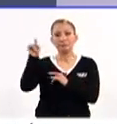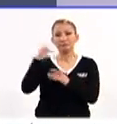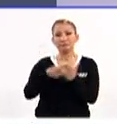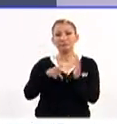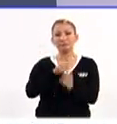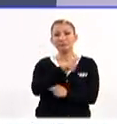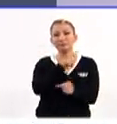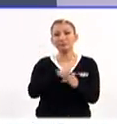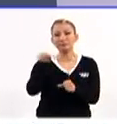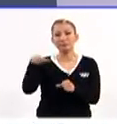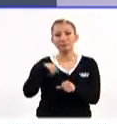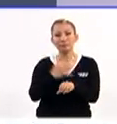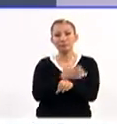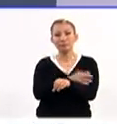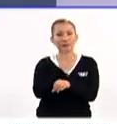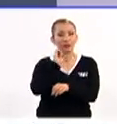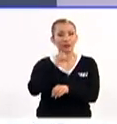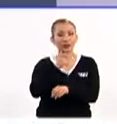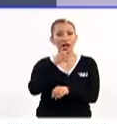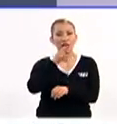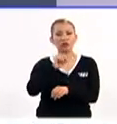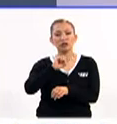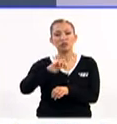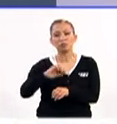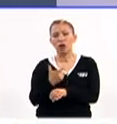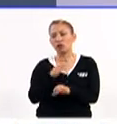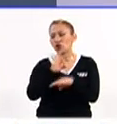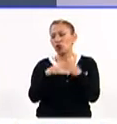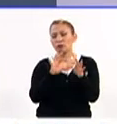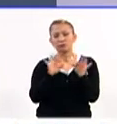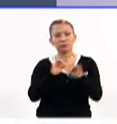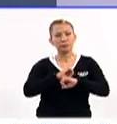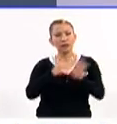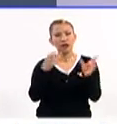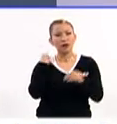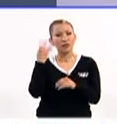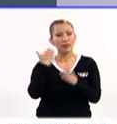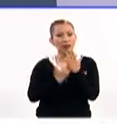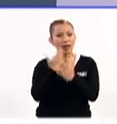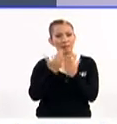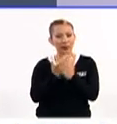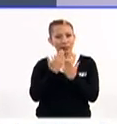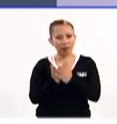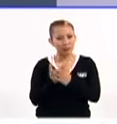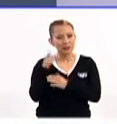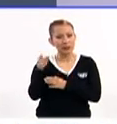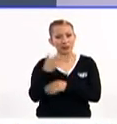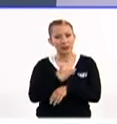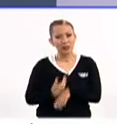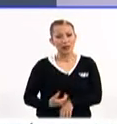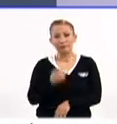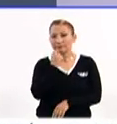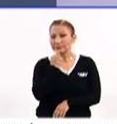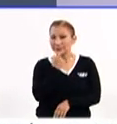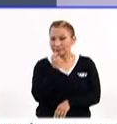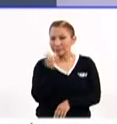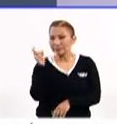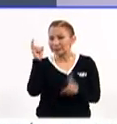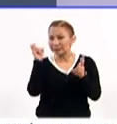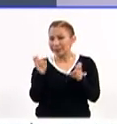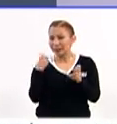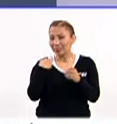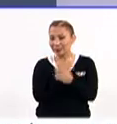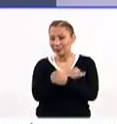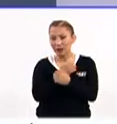hasta Palacio Nacional. Ahí se encuentra mi compañera Sharon Smog, quien nos tiene todos los detalles de la conferencia matutina del presidente Andrés Manuel López Obrador en